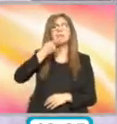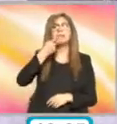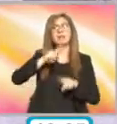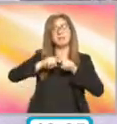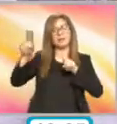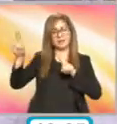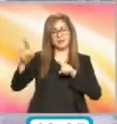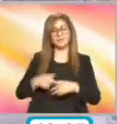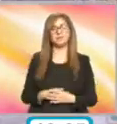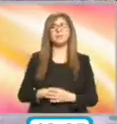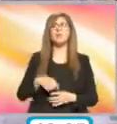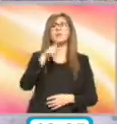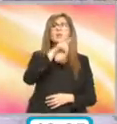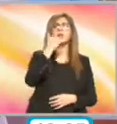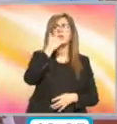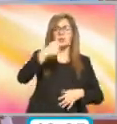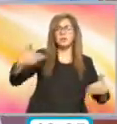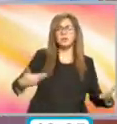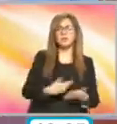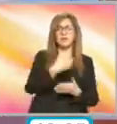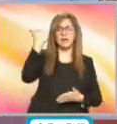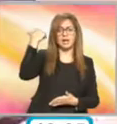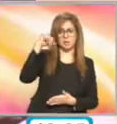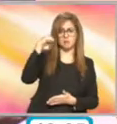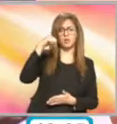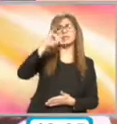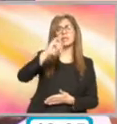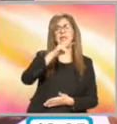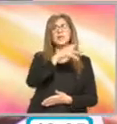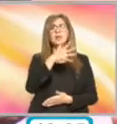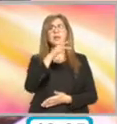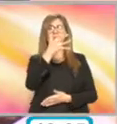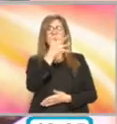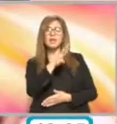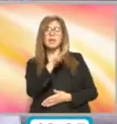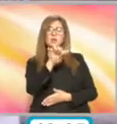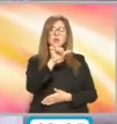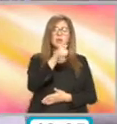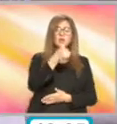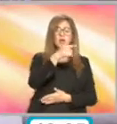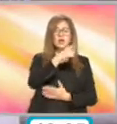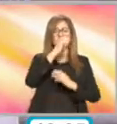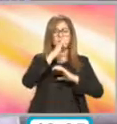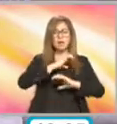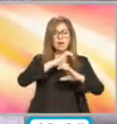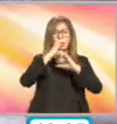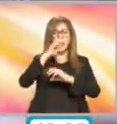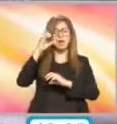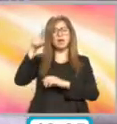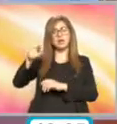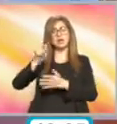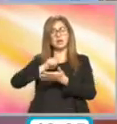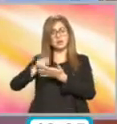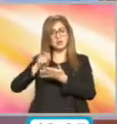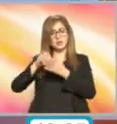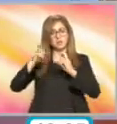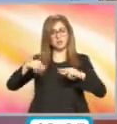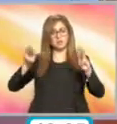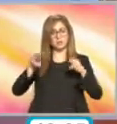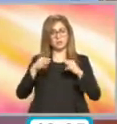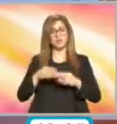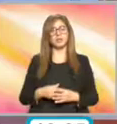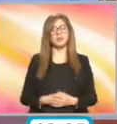Ajá. Desde los 10, 11 años, agarras la guitarra, la haces tuya y plasmas tu música. Sí, aprendí solito